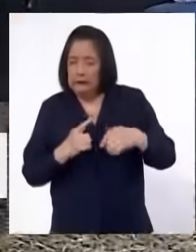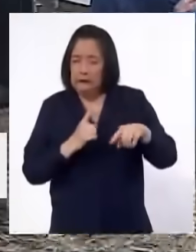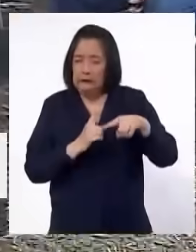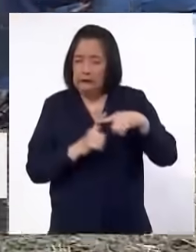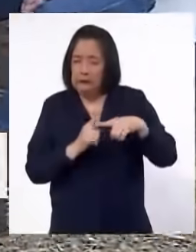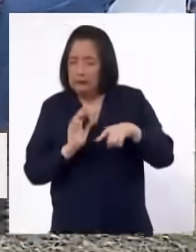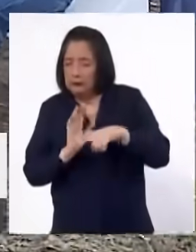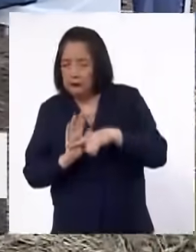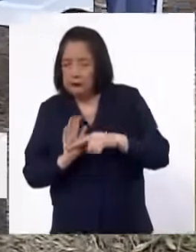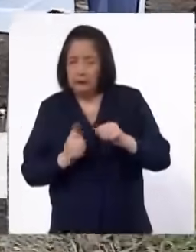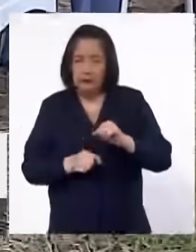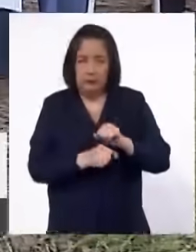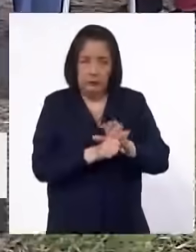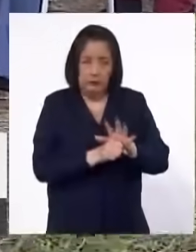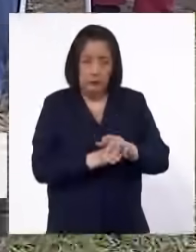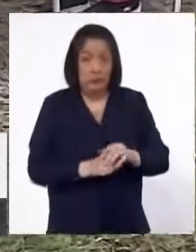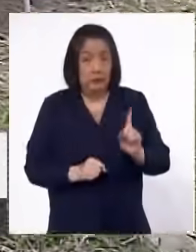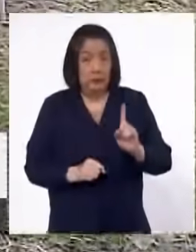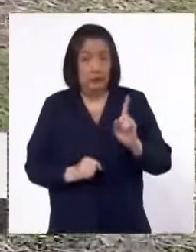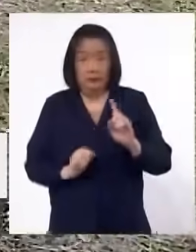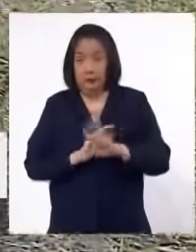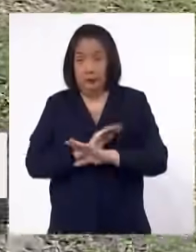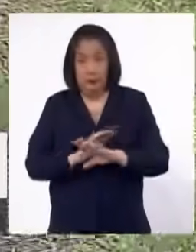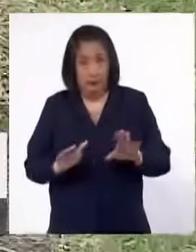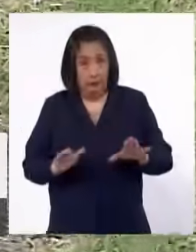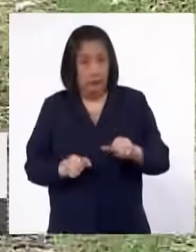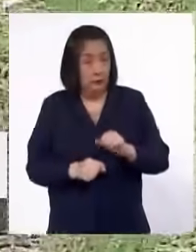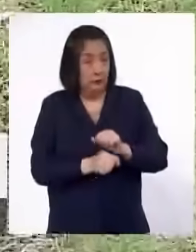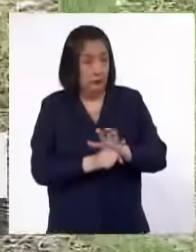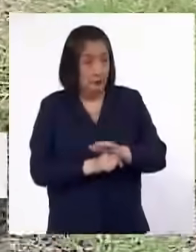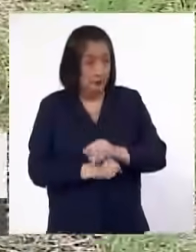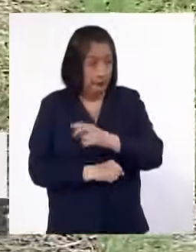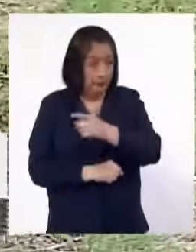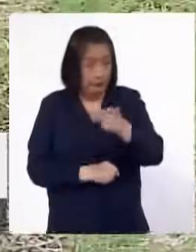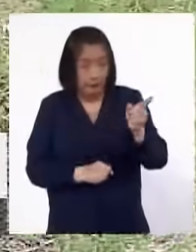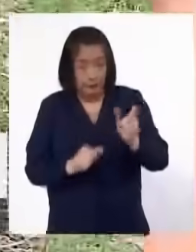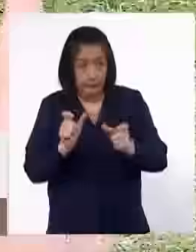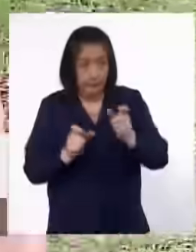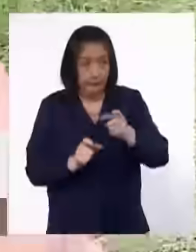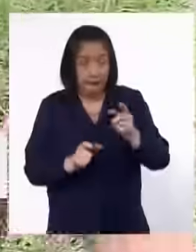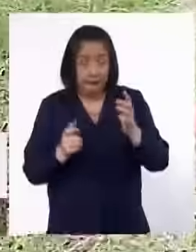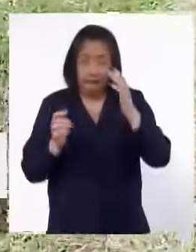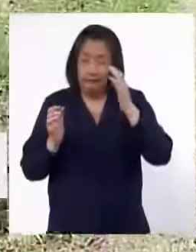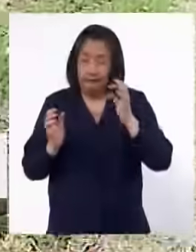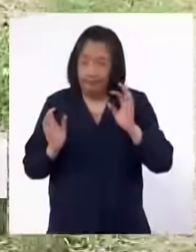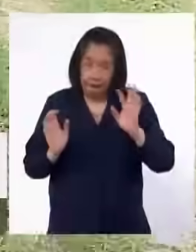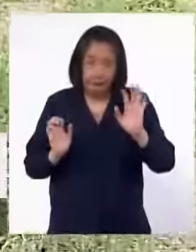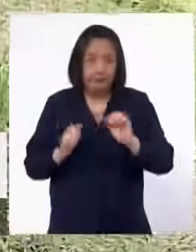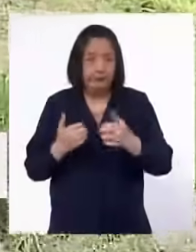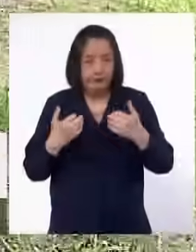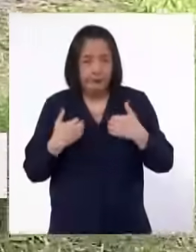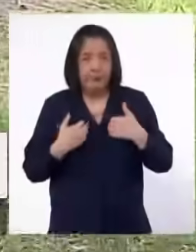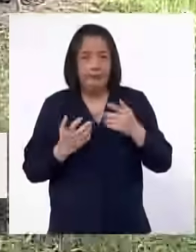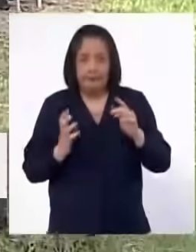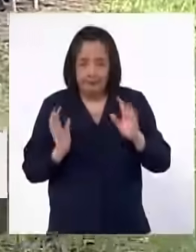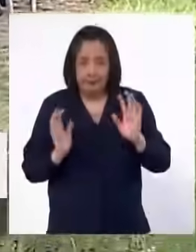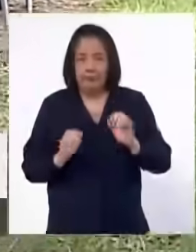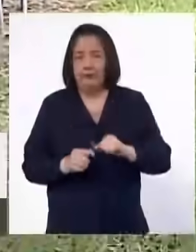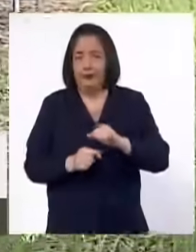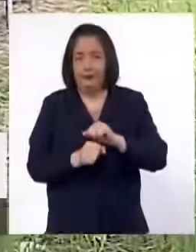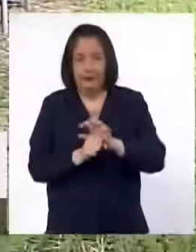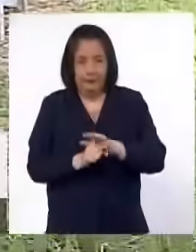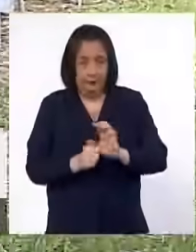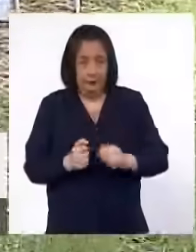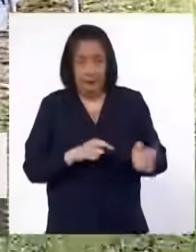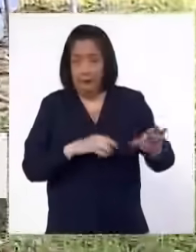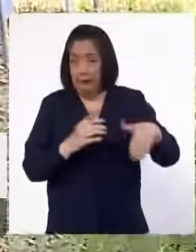COVID-19. El COVID no se ha ido, como bien sabemos, y todas estas personas son sospechosas de tener COVID y han